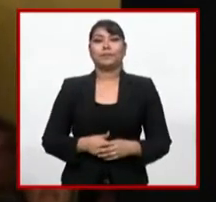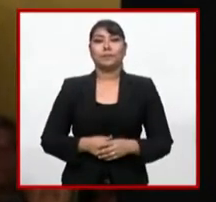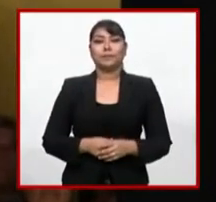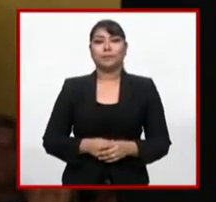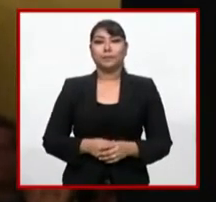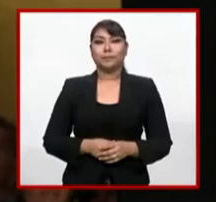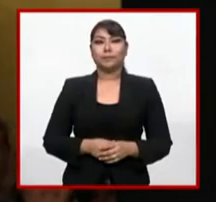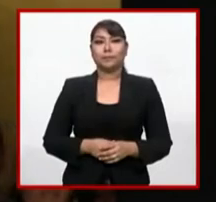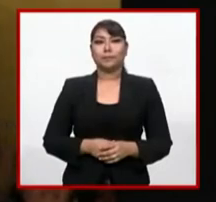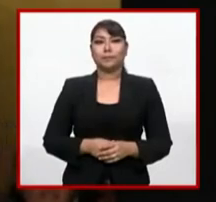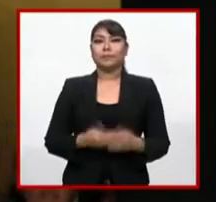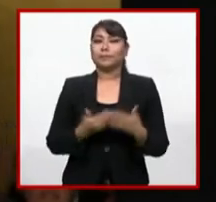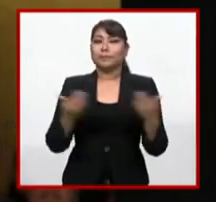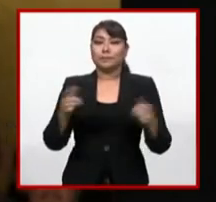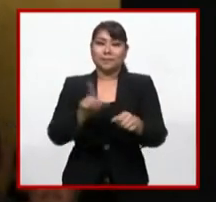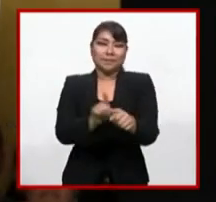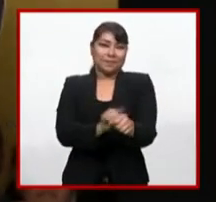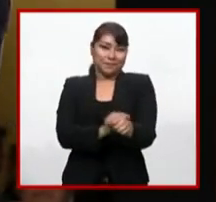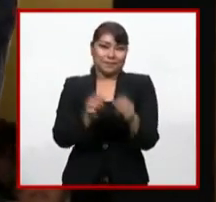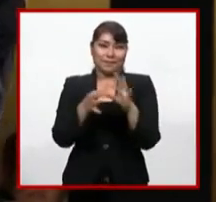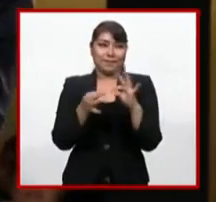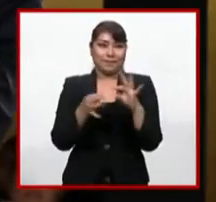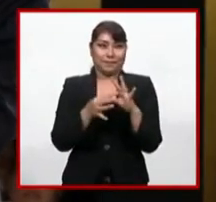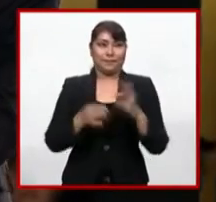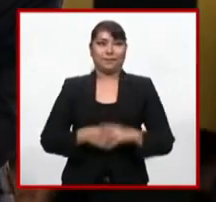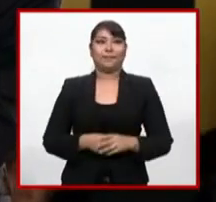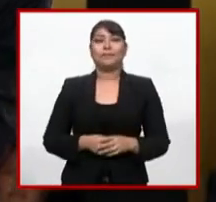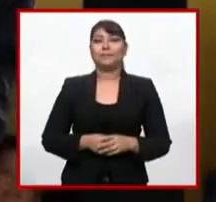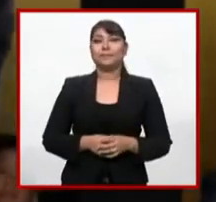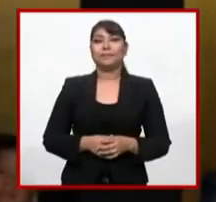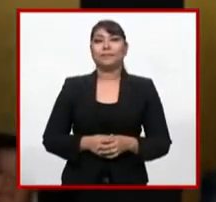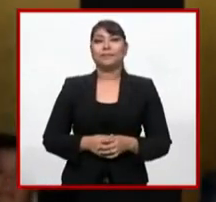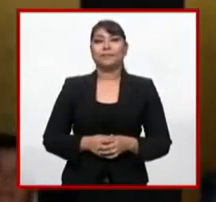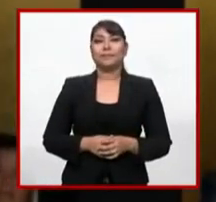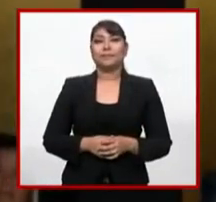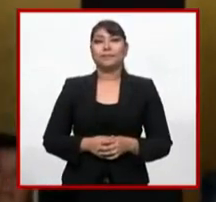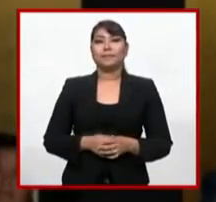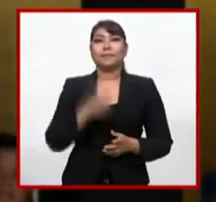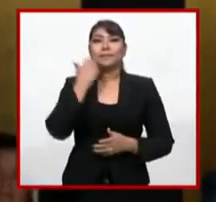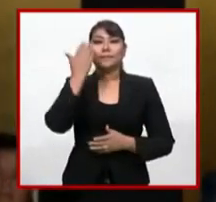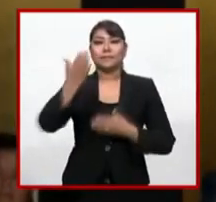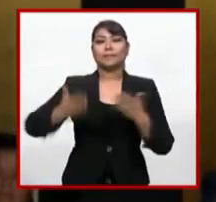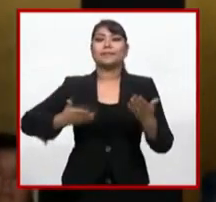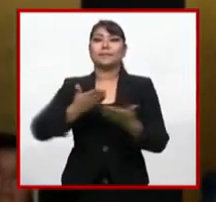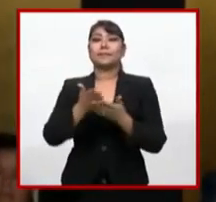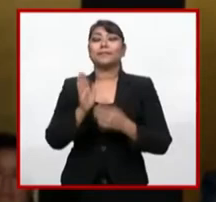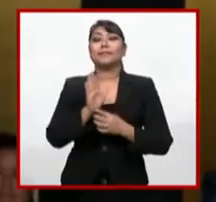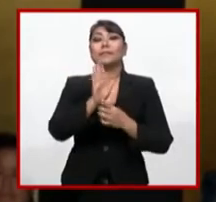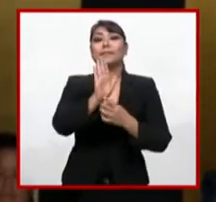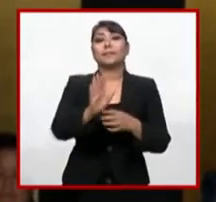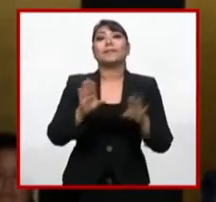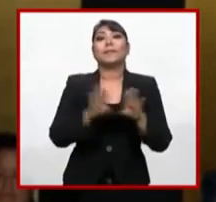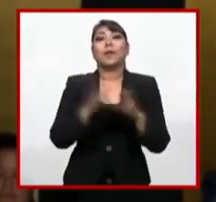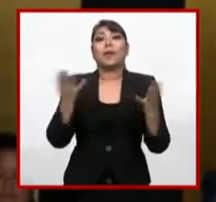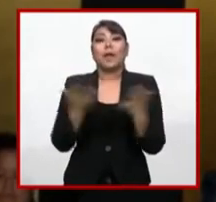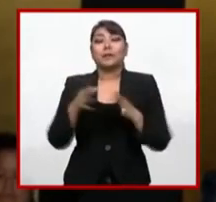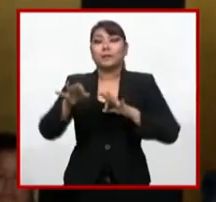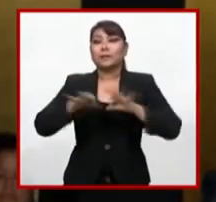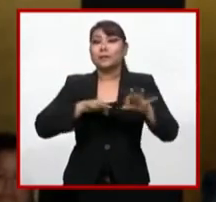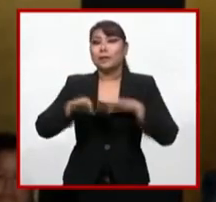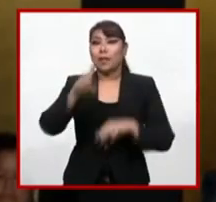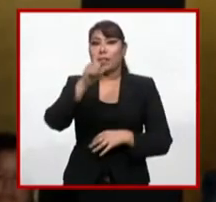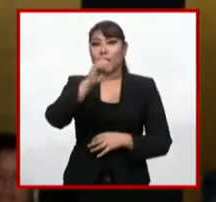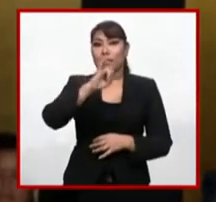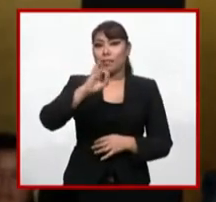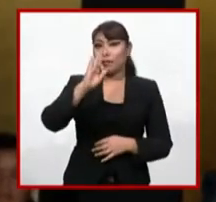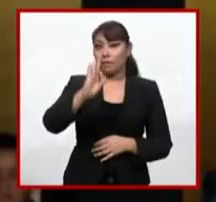de manera muy breve, en unos cuantos minutos, les queremos compartir el trabajo que ha hecho el DIF